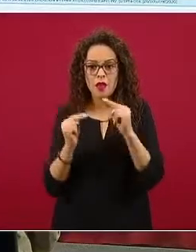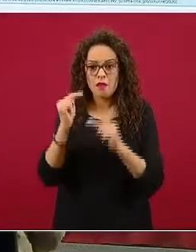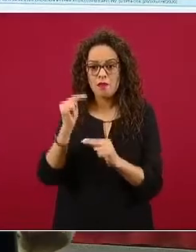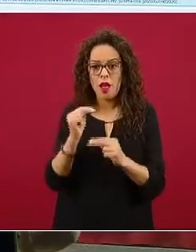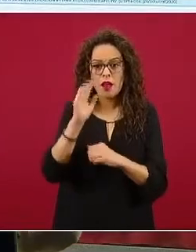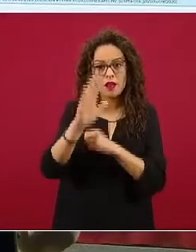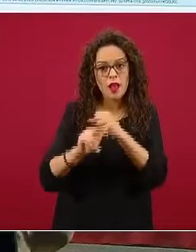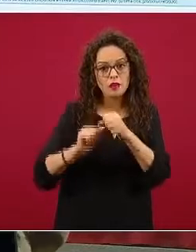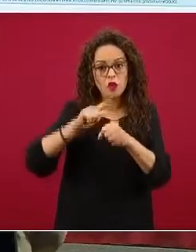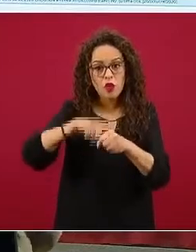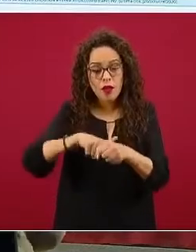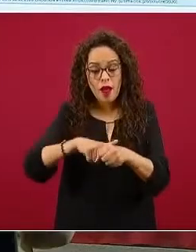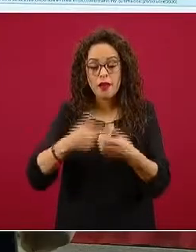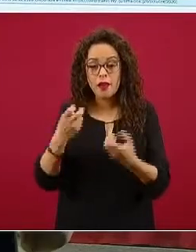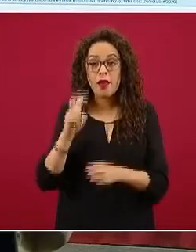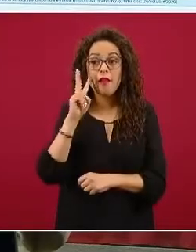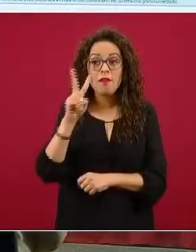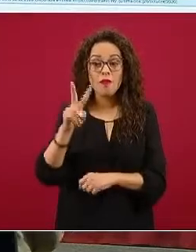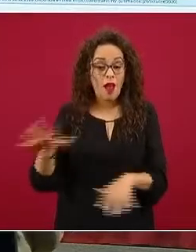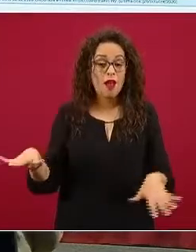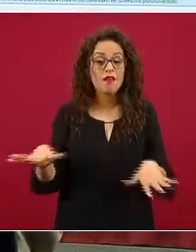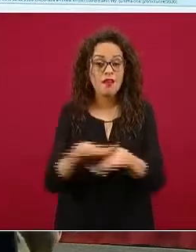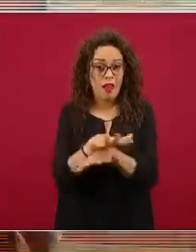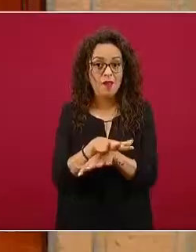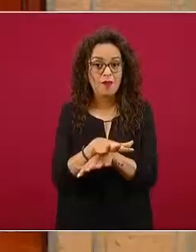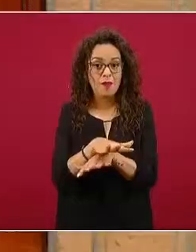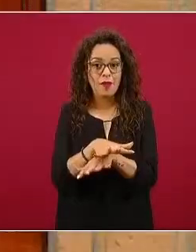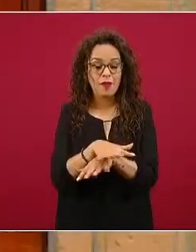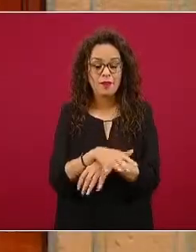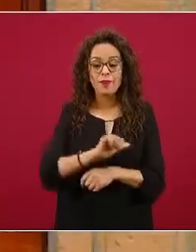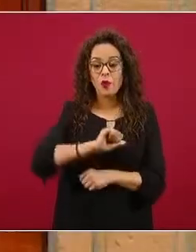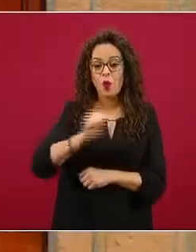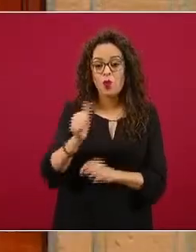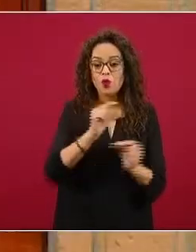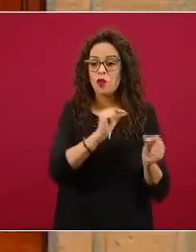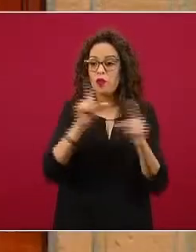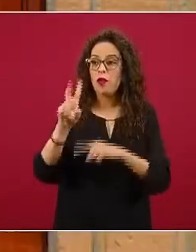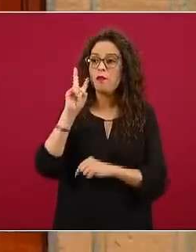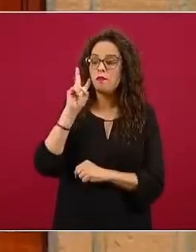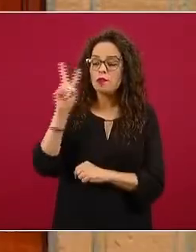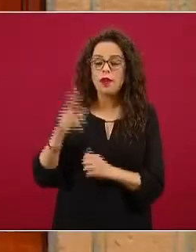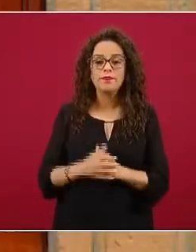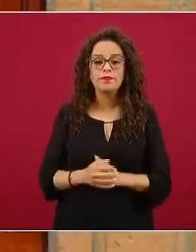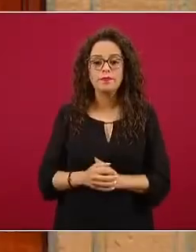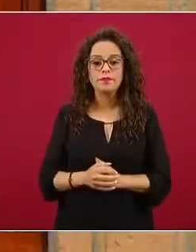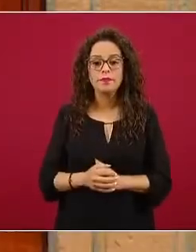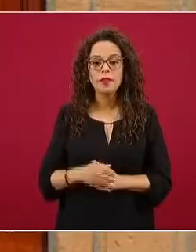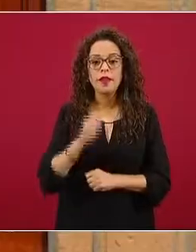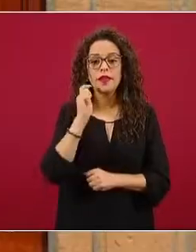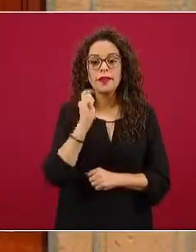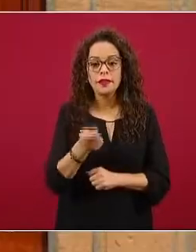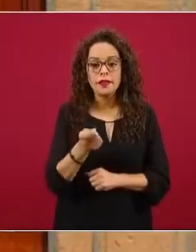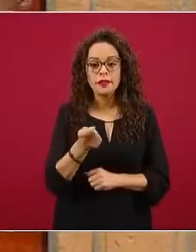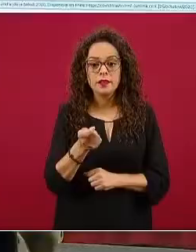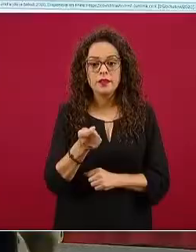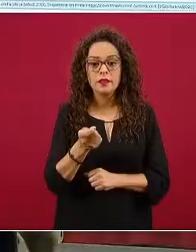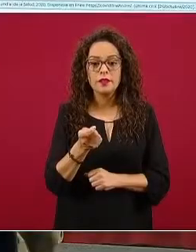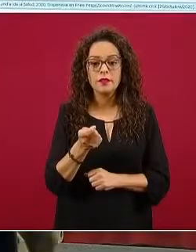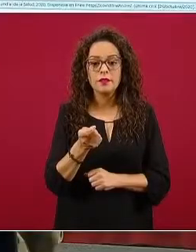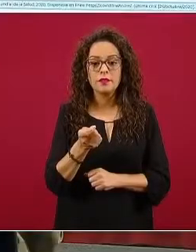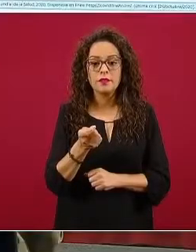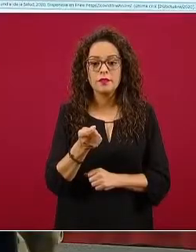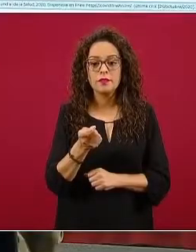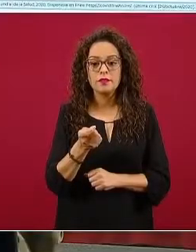comportamiento ha cambiado. Veamos la siguiente diapositiva para tener una panorámica de las tendencias que han seguido y